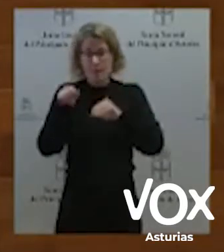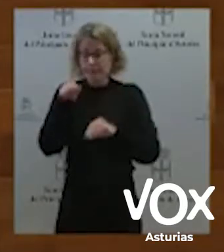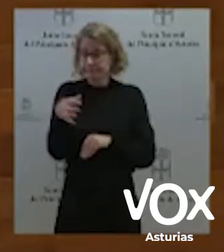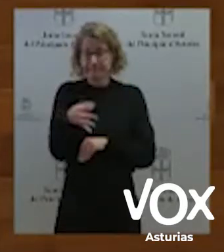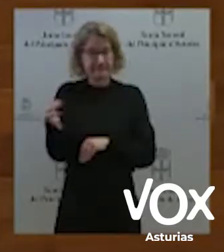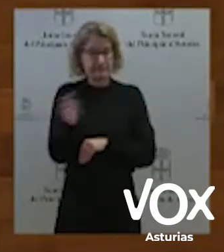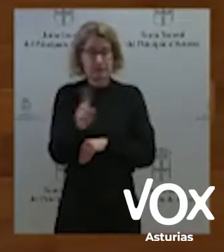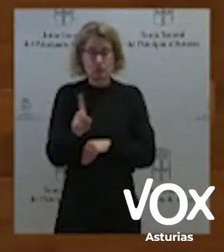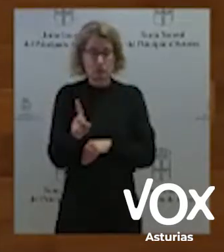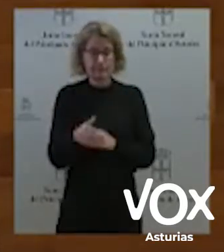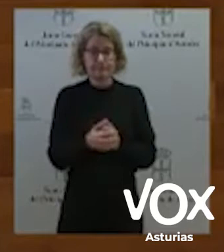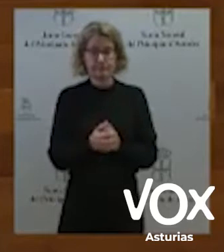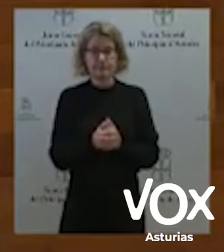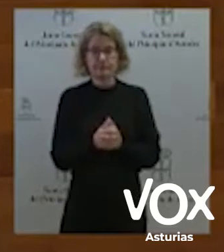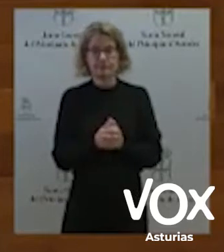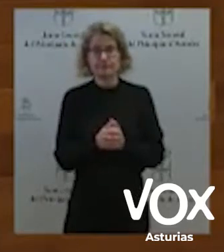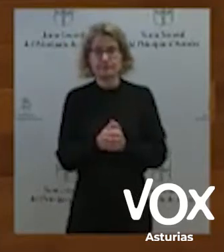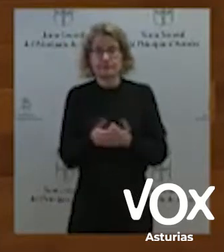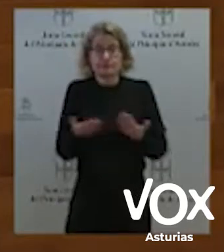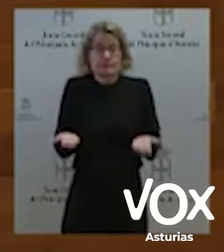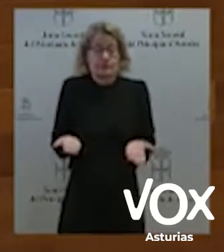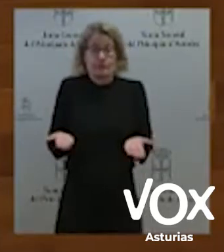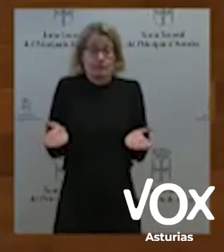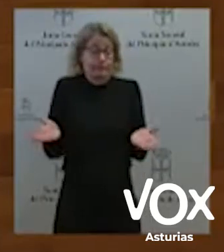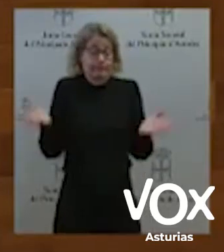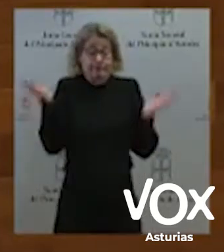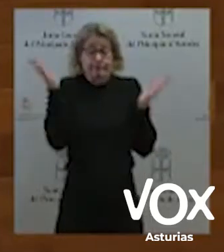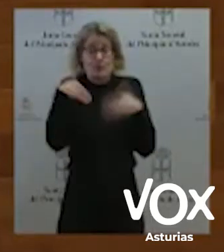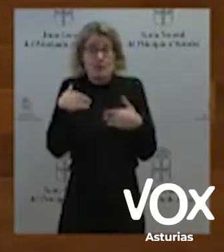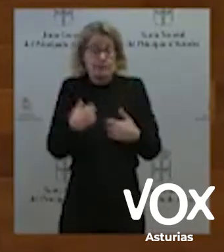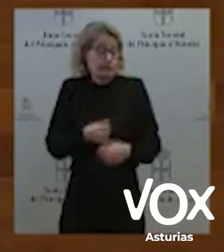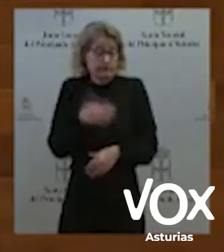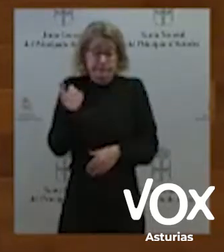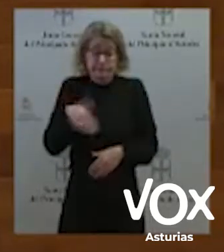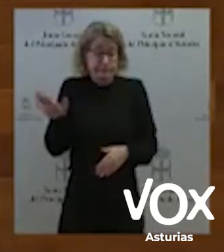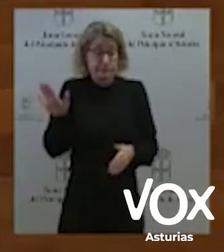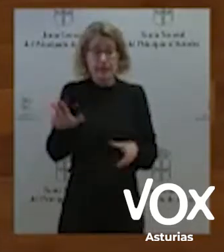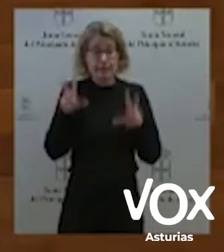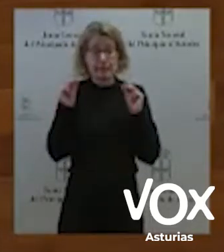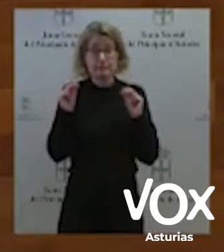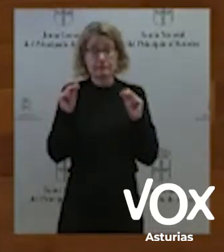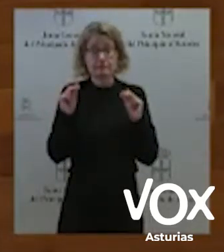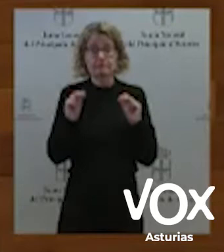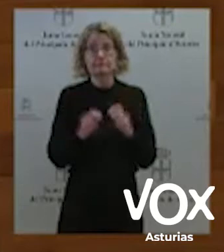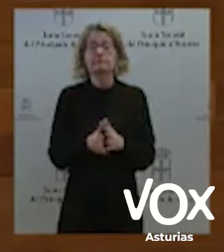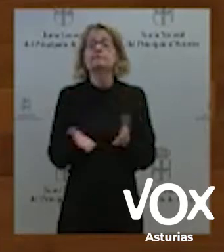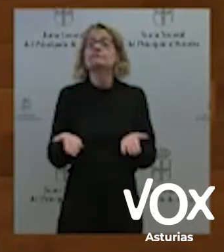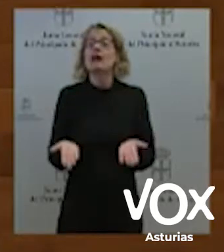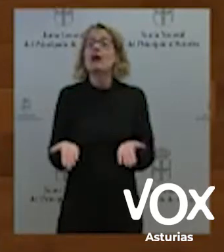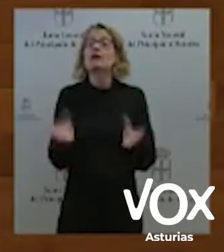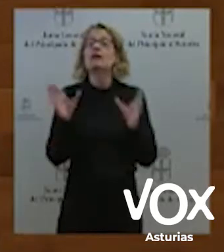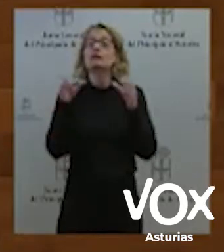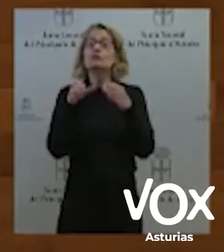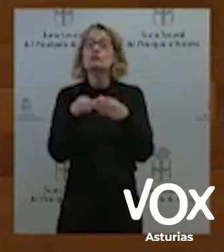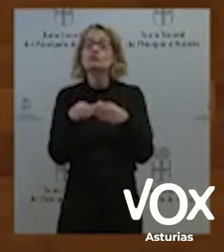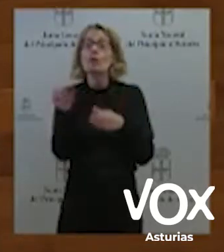Como no están, pues ya. Pero voy a entrar en la propuesta de resolución de Podemos y de Izquierda Unida.